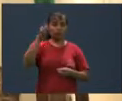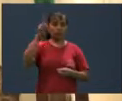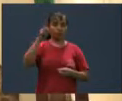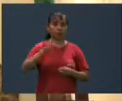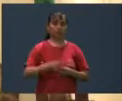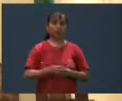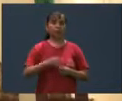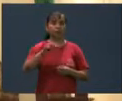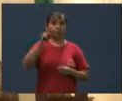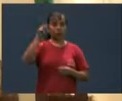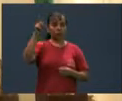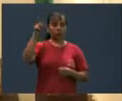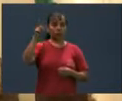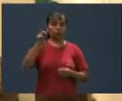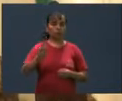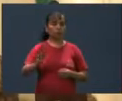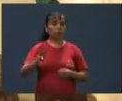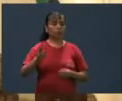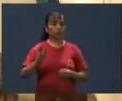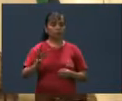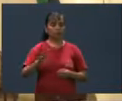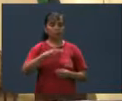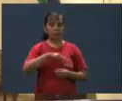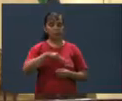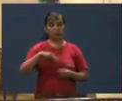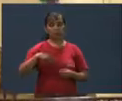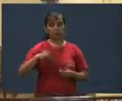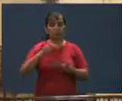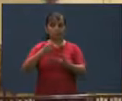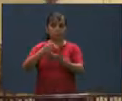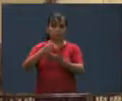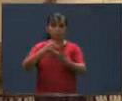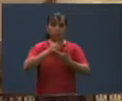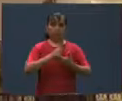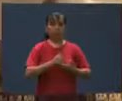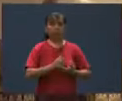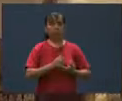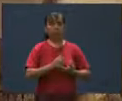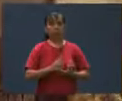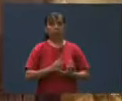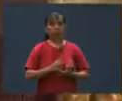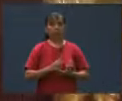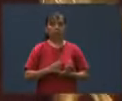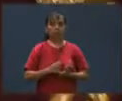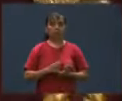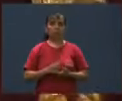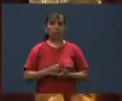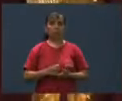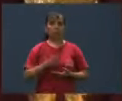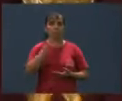mucho. Tú que siempre nos ayuda,